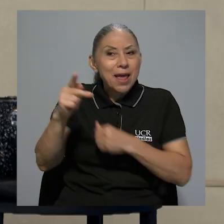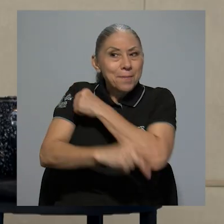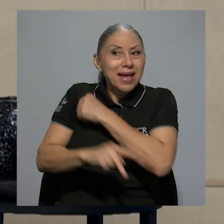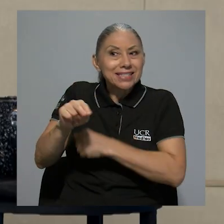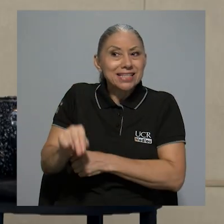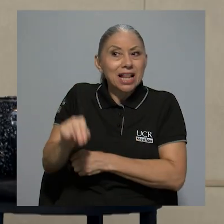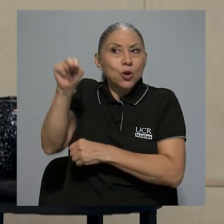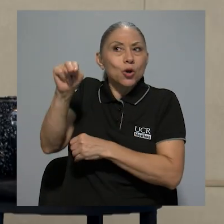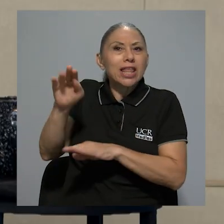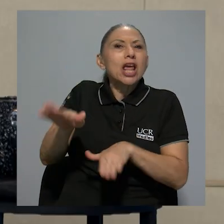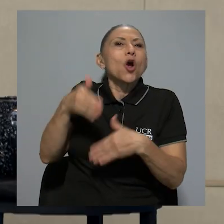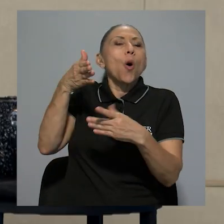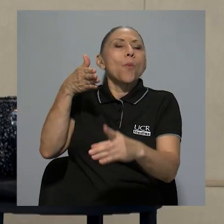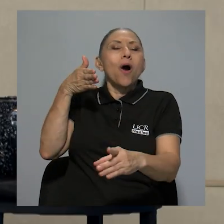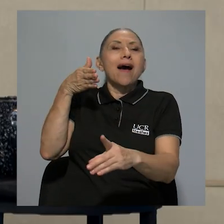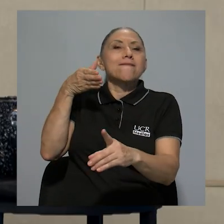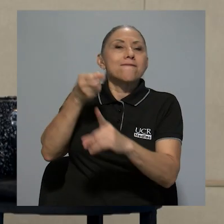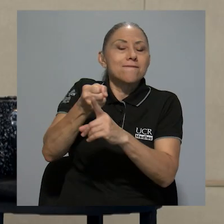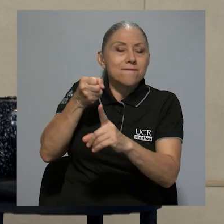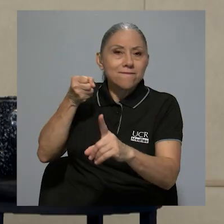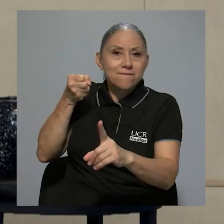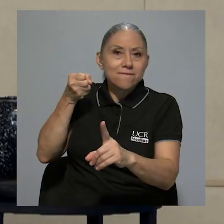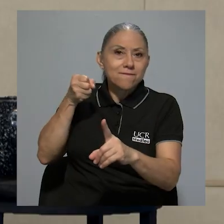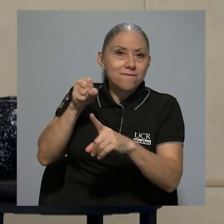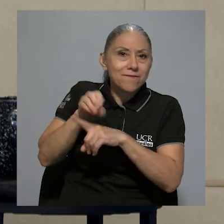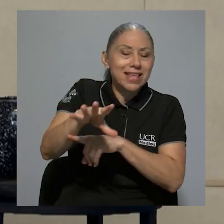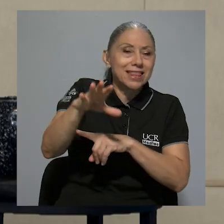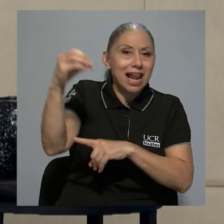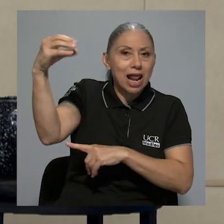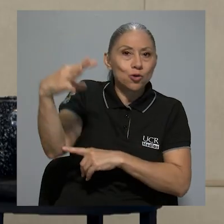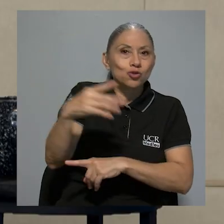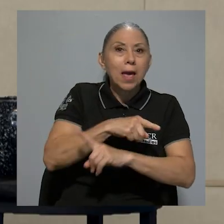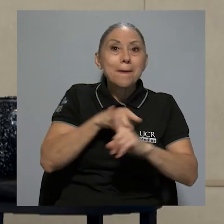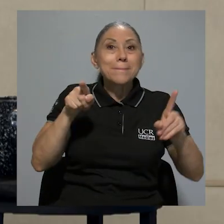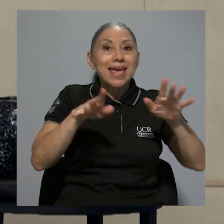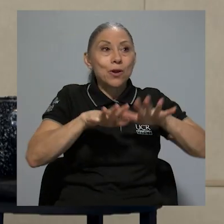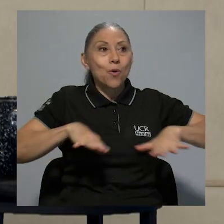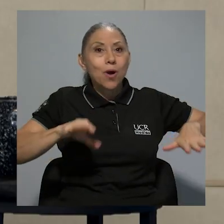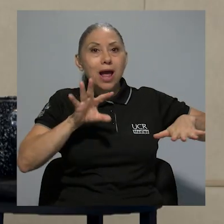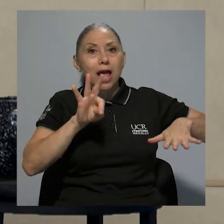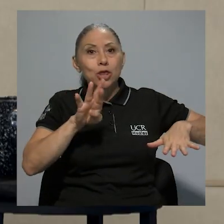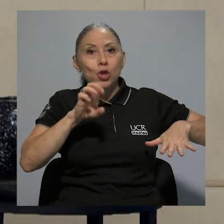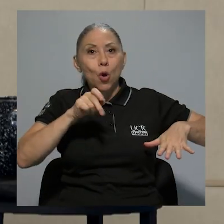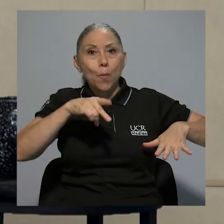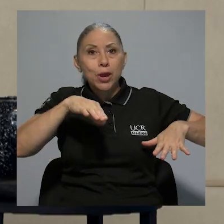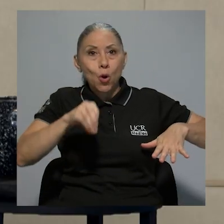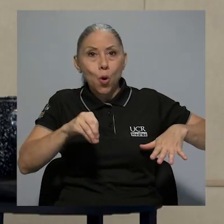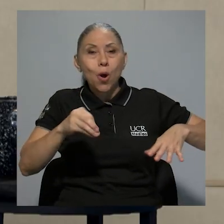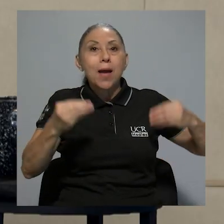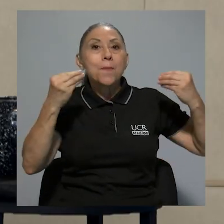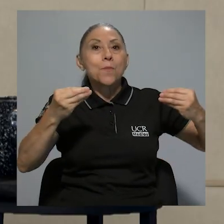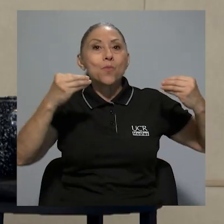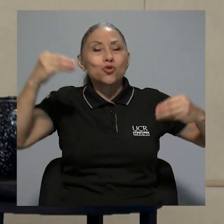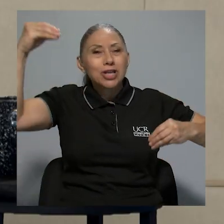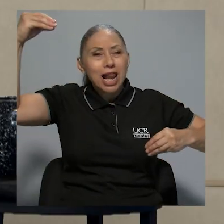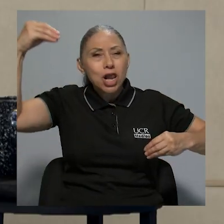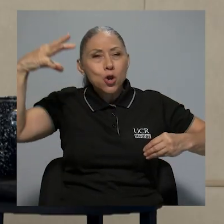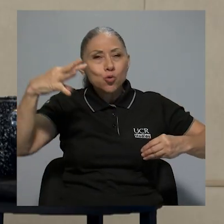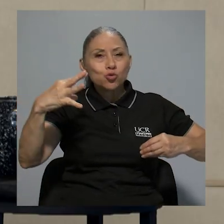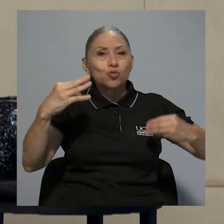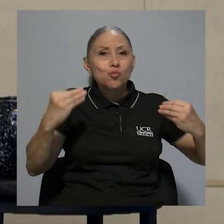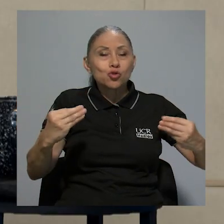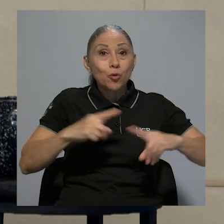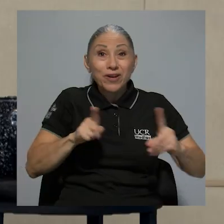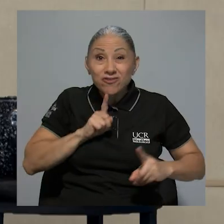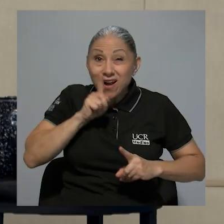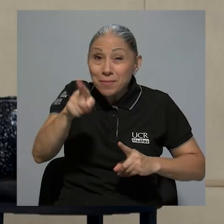el trópico algo interesante y que para mí es una paradoja, yo le digo paradoja tropical, es que tenemos mucha luz, pero no necesariamente